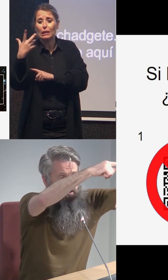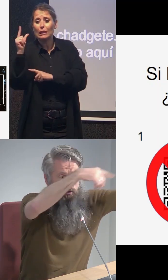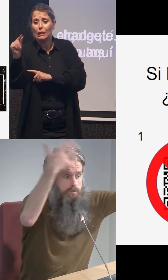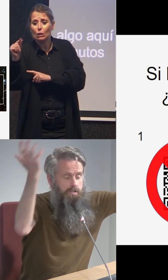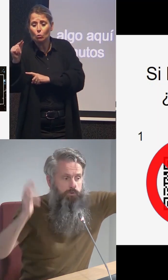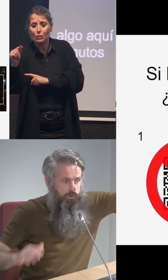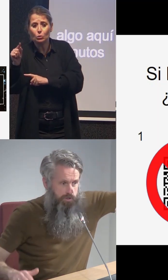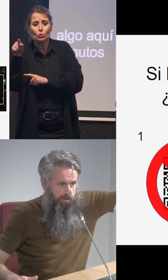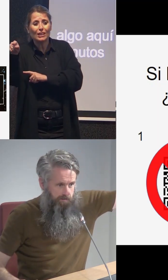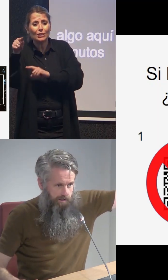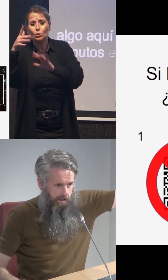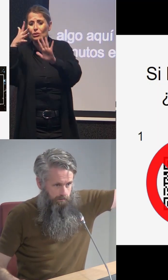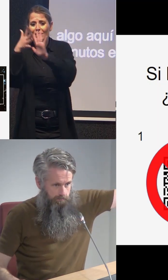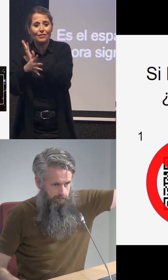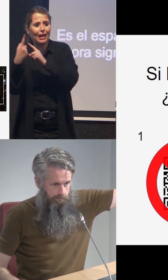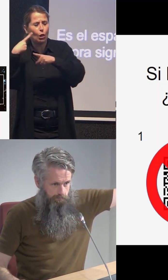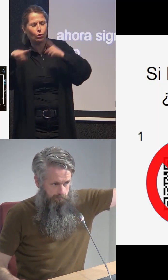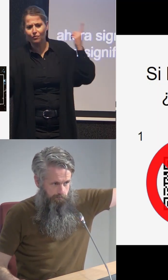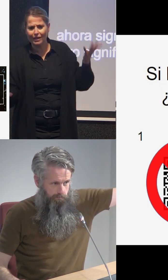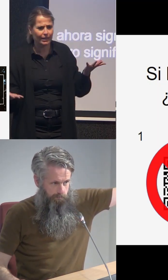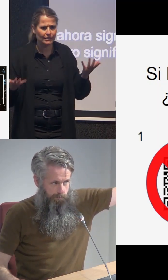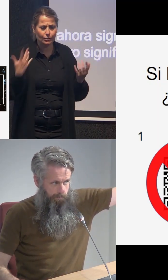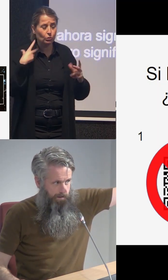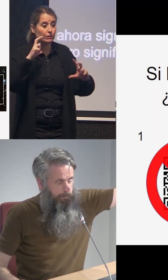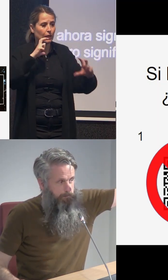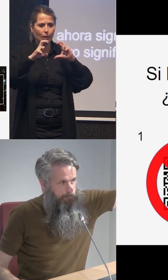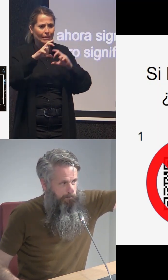minutos esto tiene otro significado.